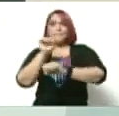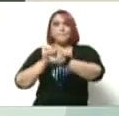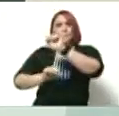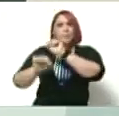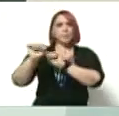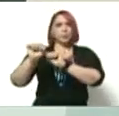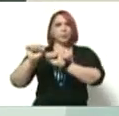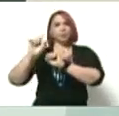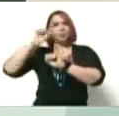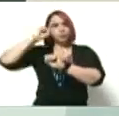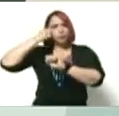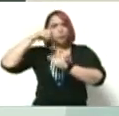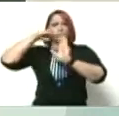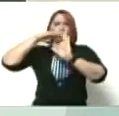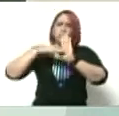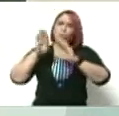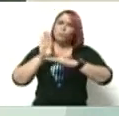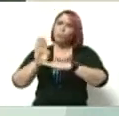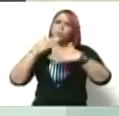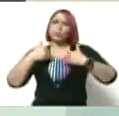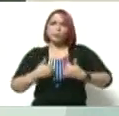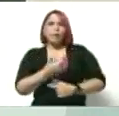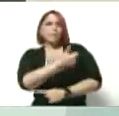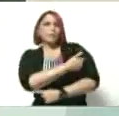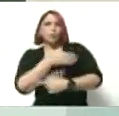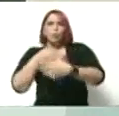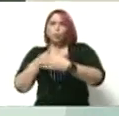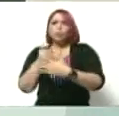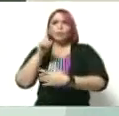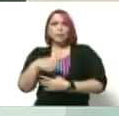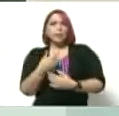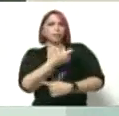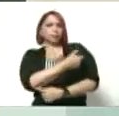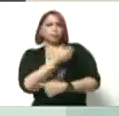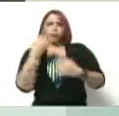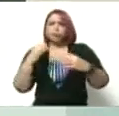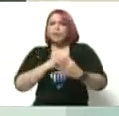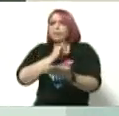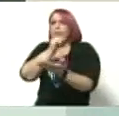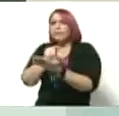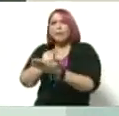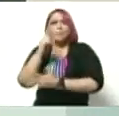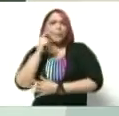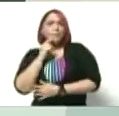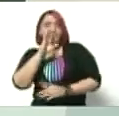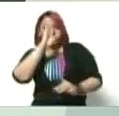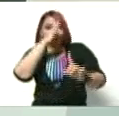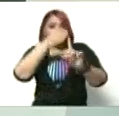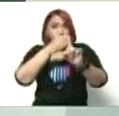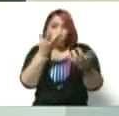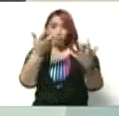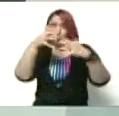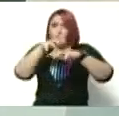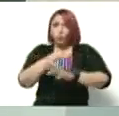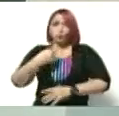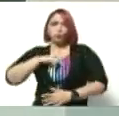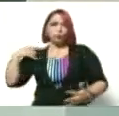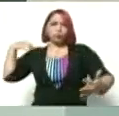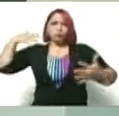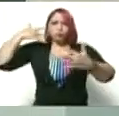recordar las medidas vacunar contra la vacunación de rutina identificar embarazadas un abordaje integral que venimos realizando